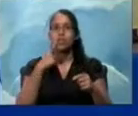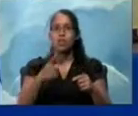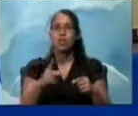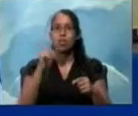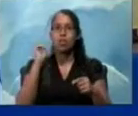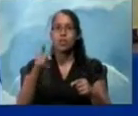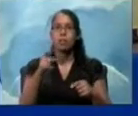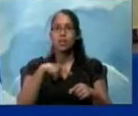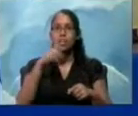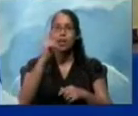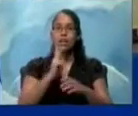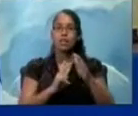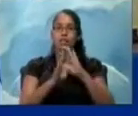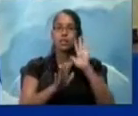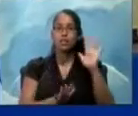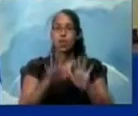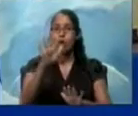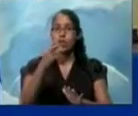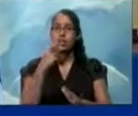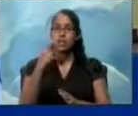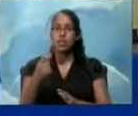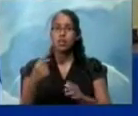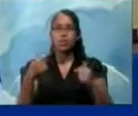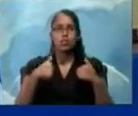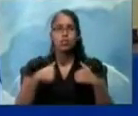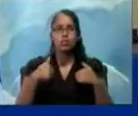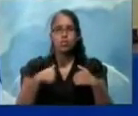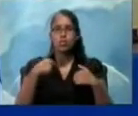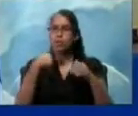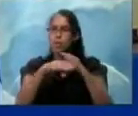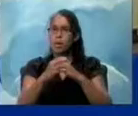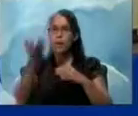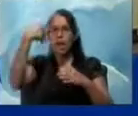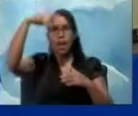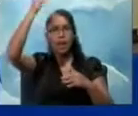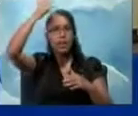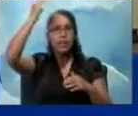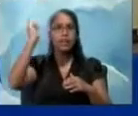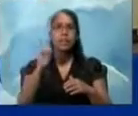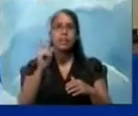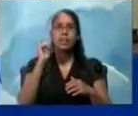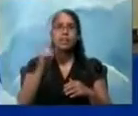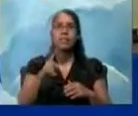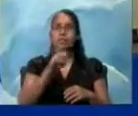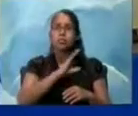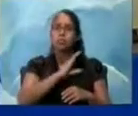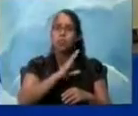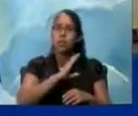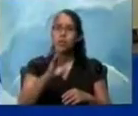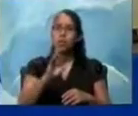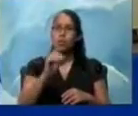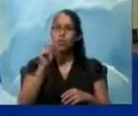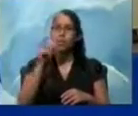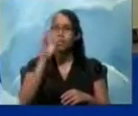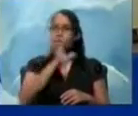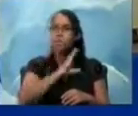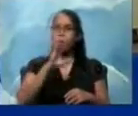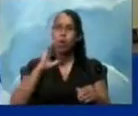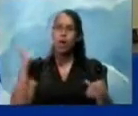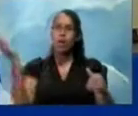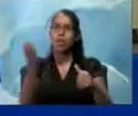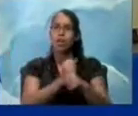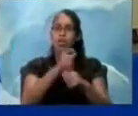también en el versículo 15, yo se lo mandé al rey Herodes y él tampoco